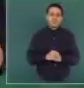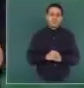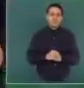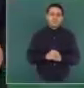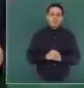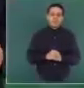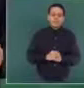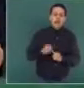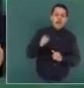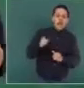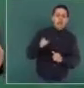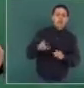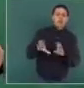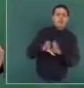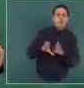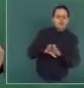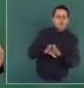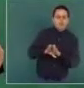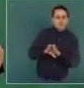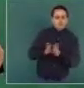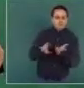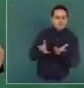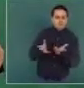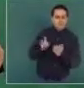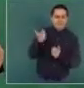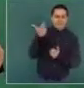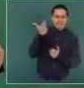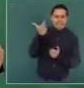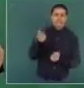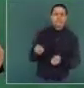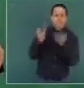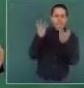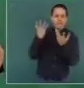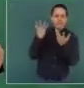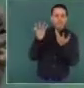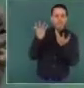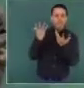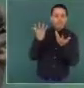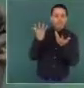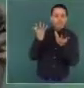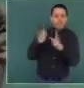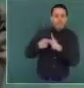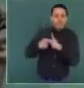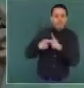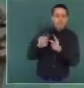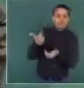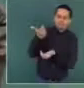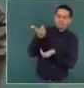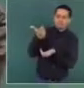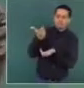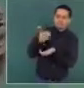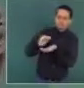es lo cuantitativo, no sólo es el monto del dinero, porque